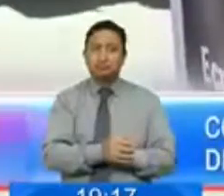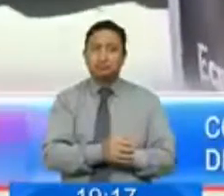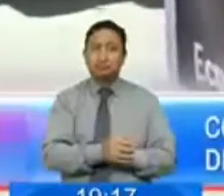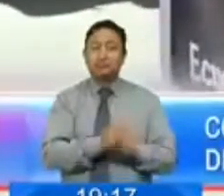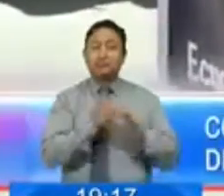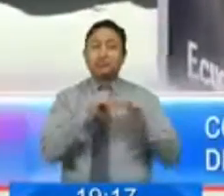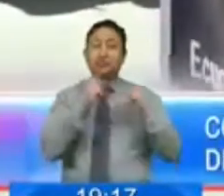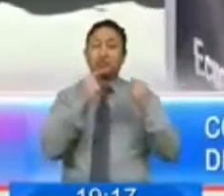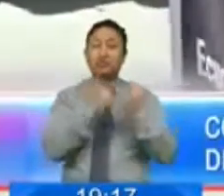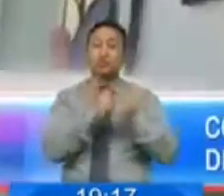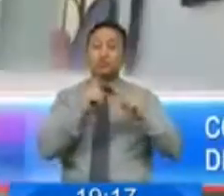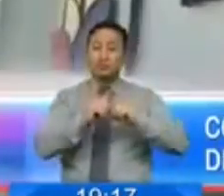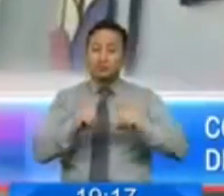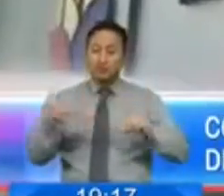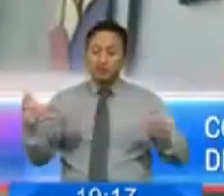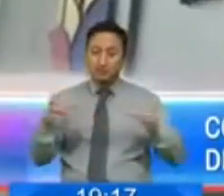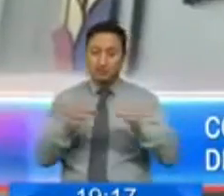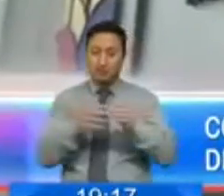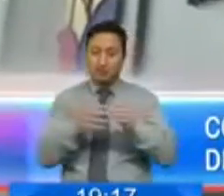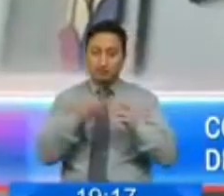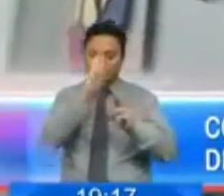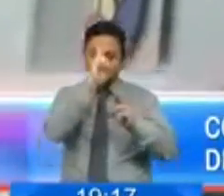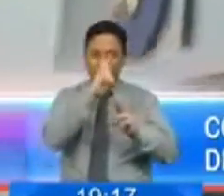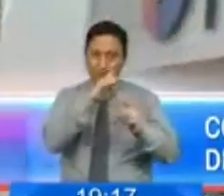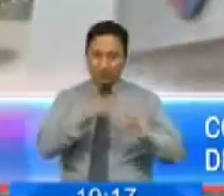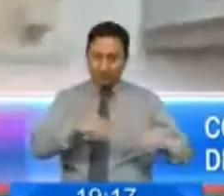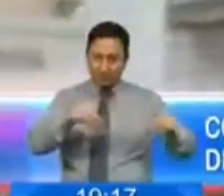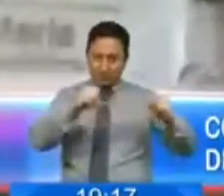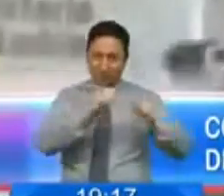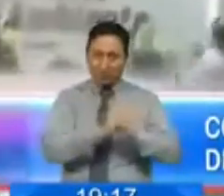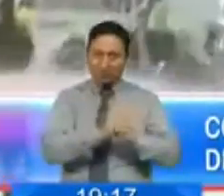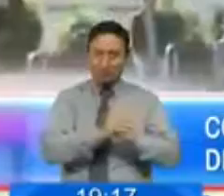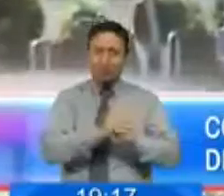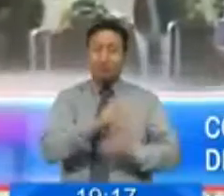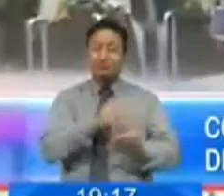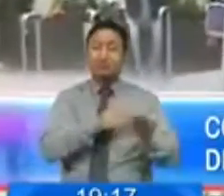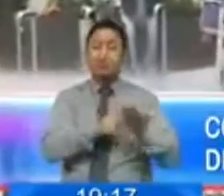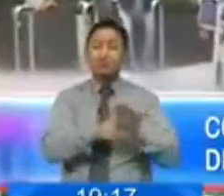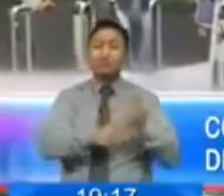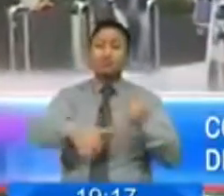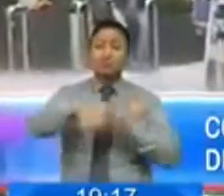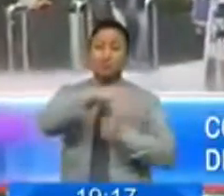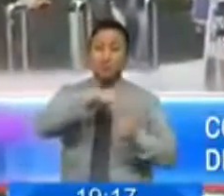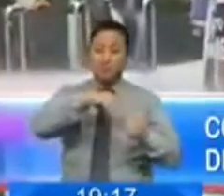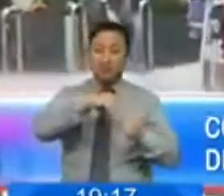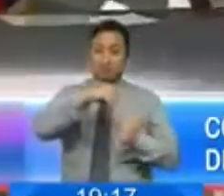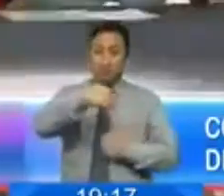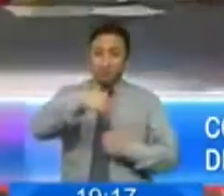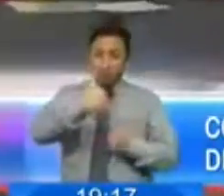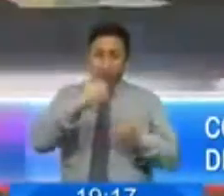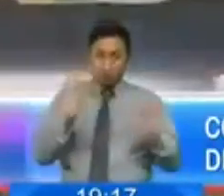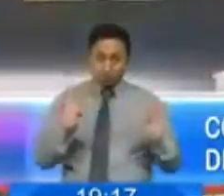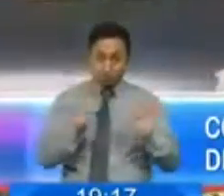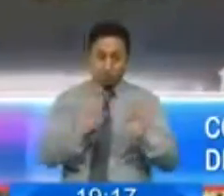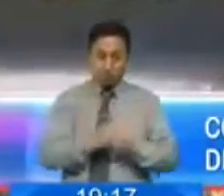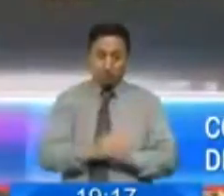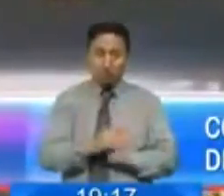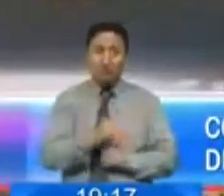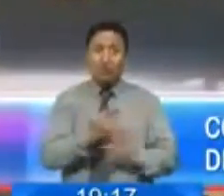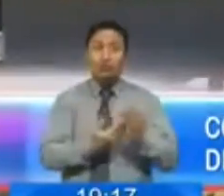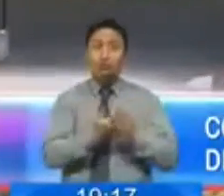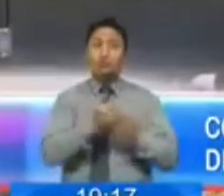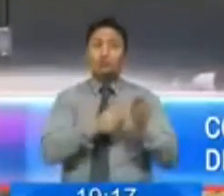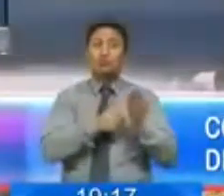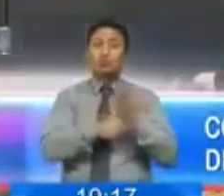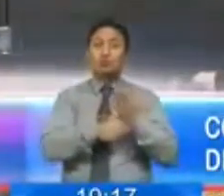Integrantes de varios colectivos ecologistas se concentraron en los exteriores del Ministerio del Ambiente la mañana de este miércoles. Rechazan la designación del